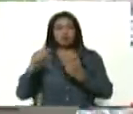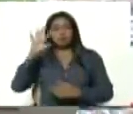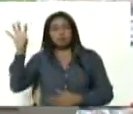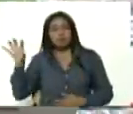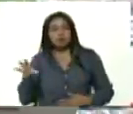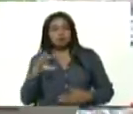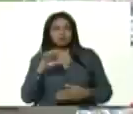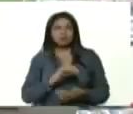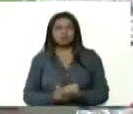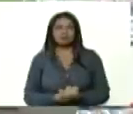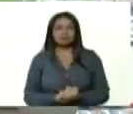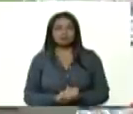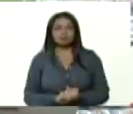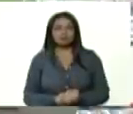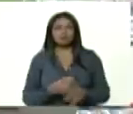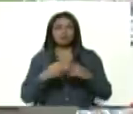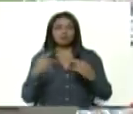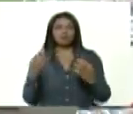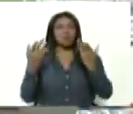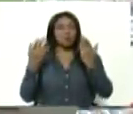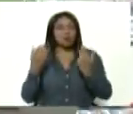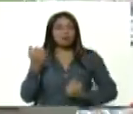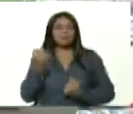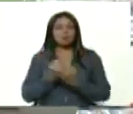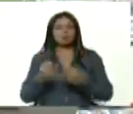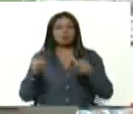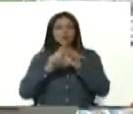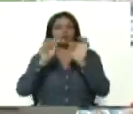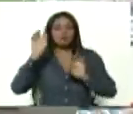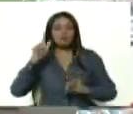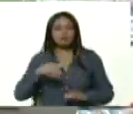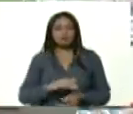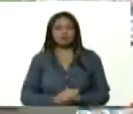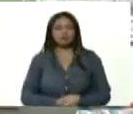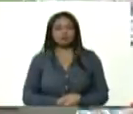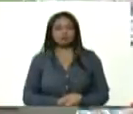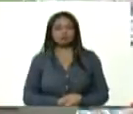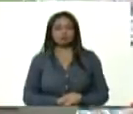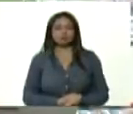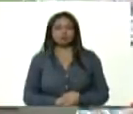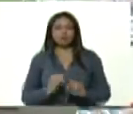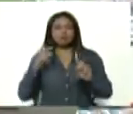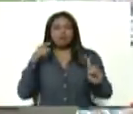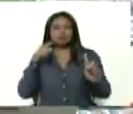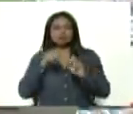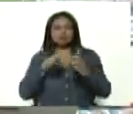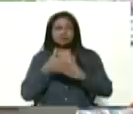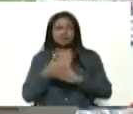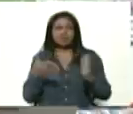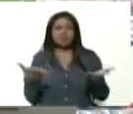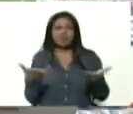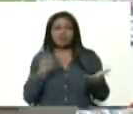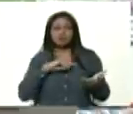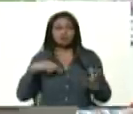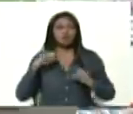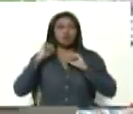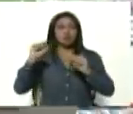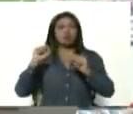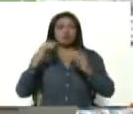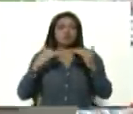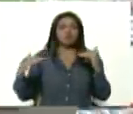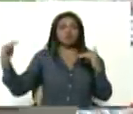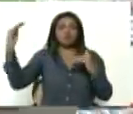países, extendiendo su mano solidaria. Y es esa la vía justamente para lograr la